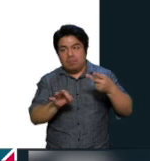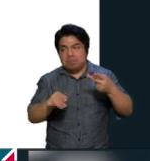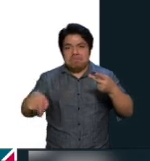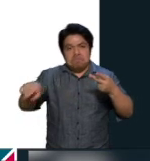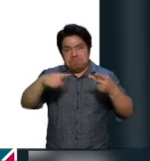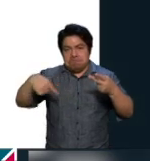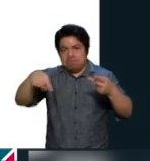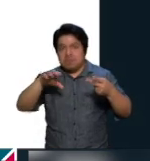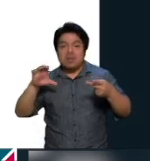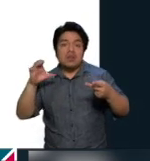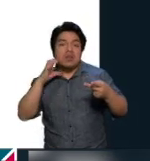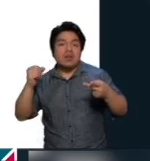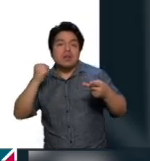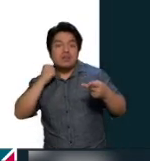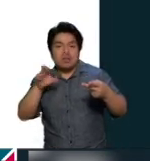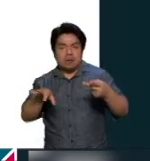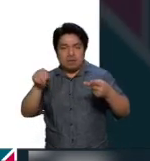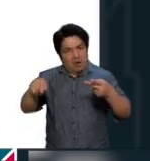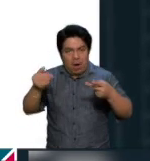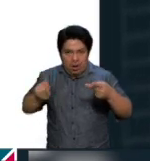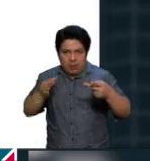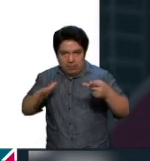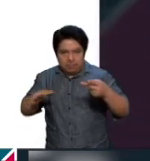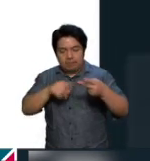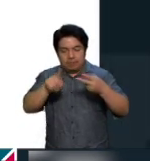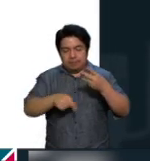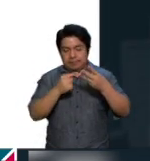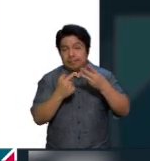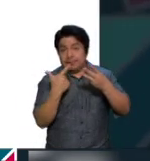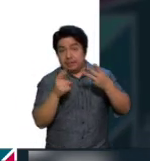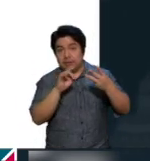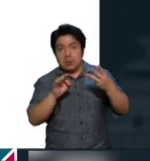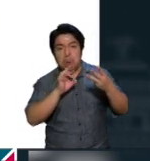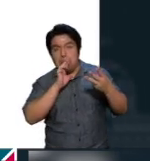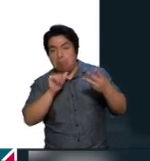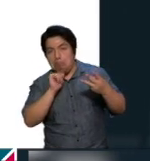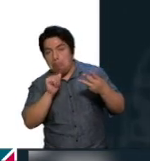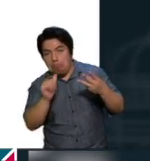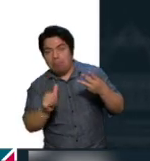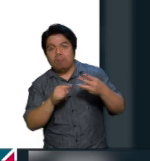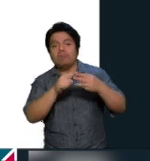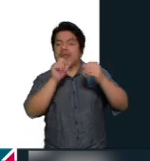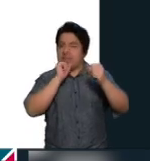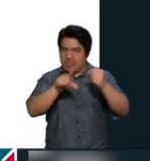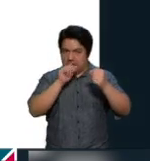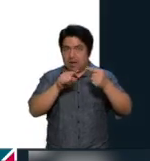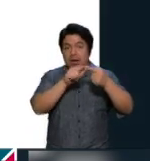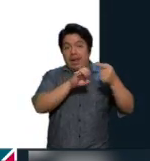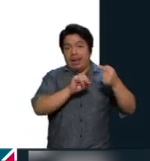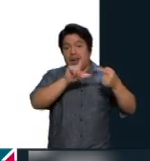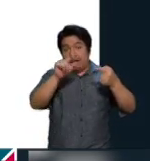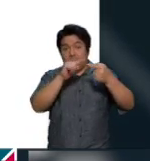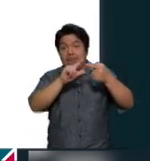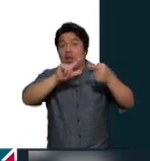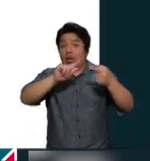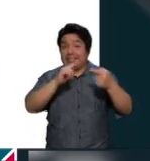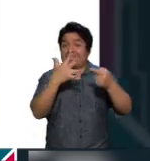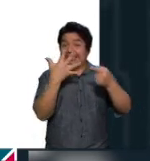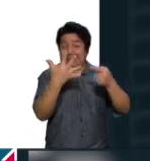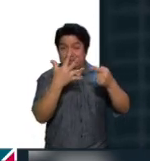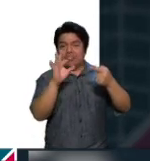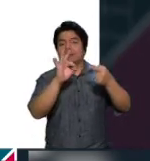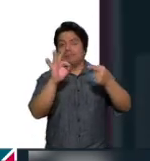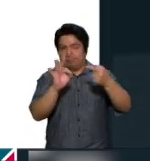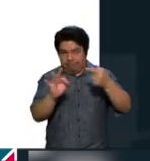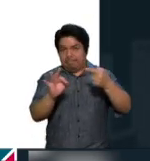la Cámara de Senadores, como ocurre actualmente, y el 7% no contestó. En ese mismo sentido, Encol registró